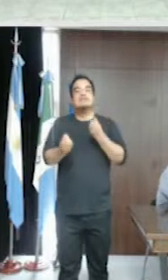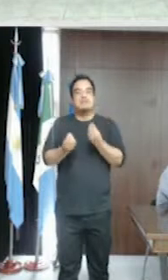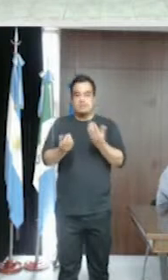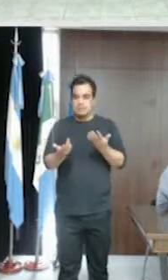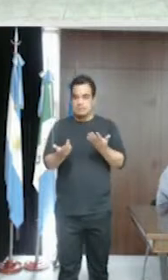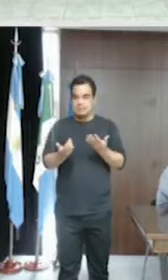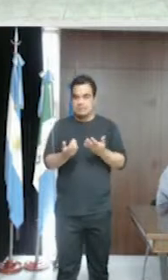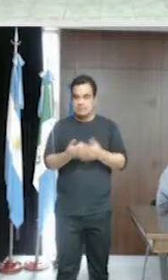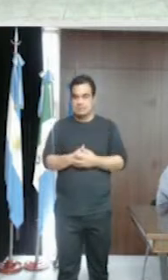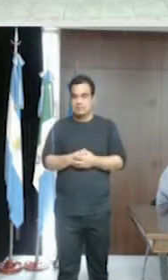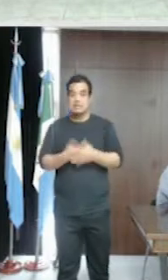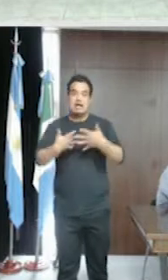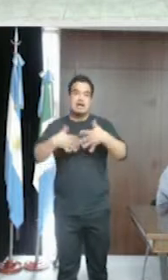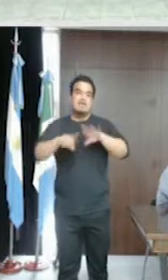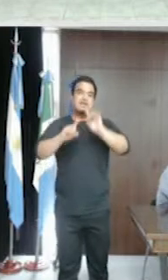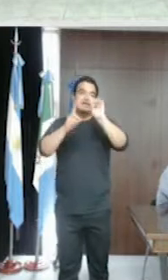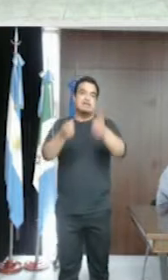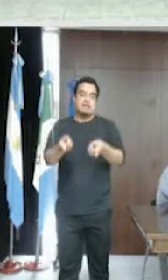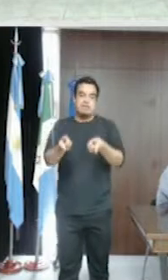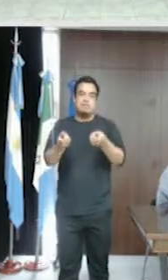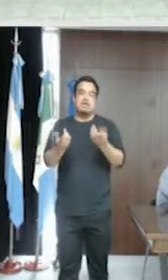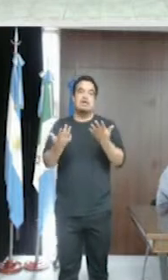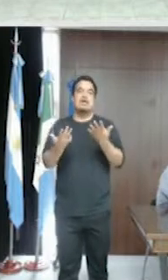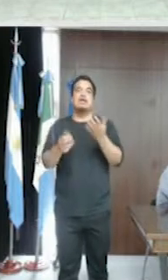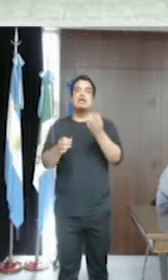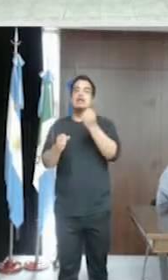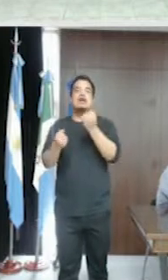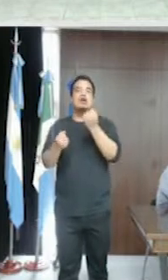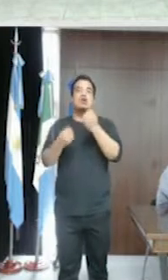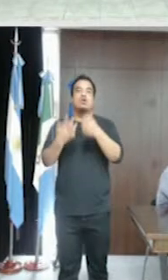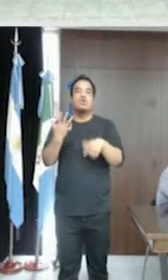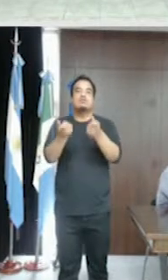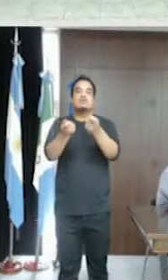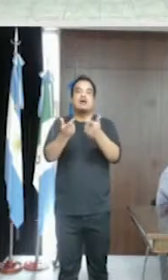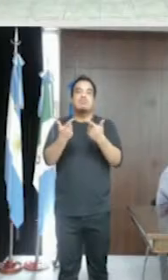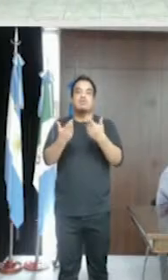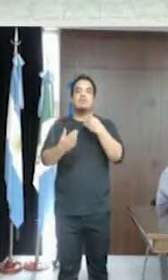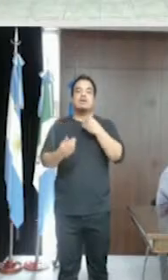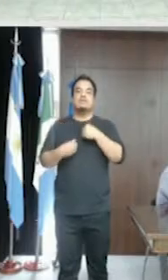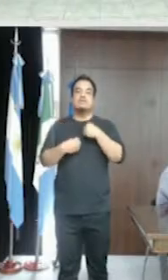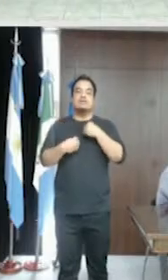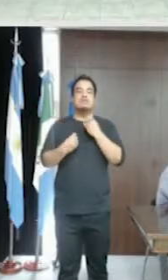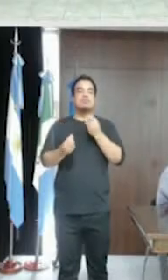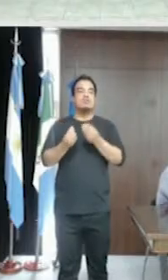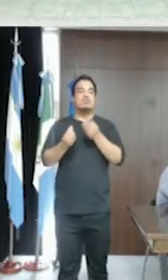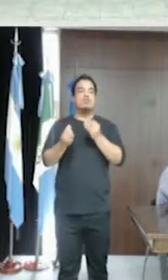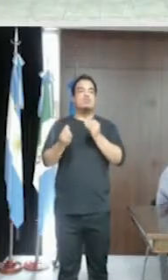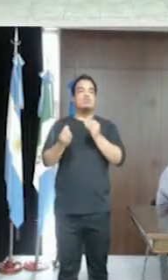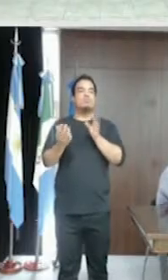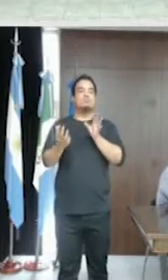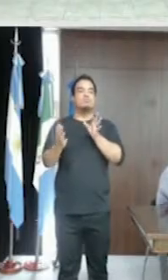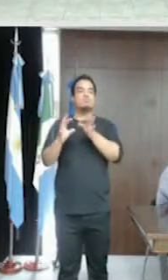mismos hacemos. Eso es fundamental, porque si no es como un transcurrir en la vida, un caminar